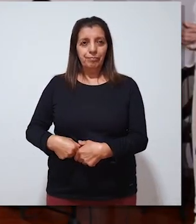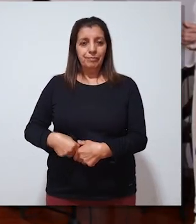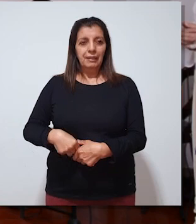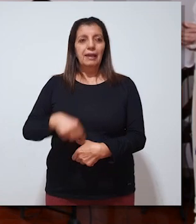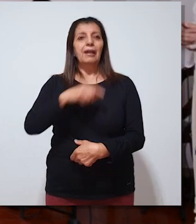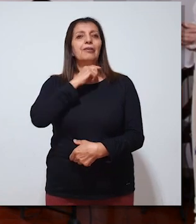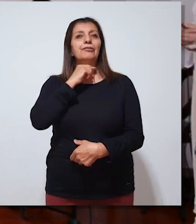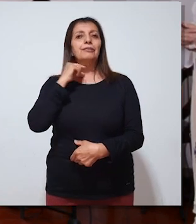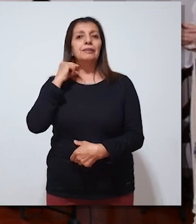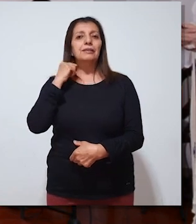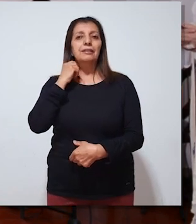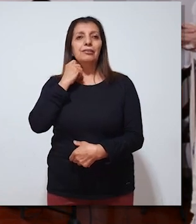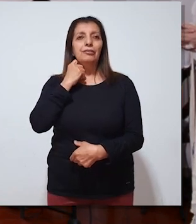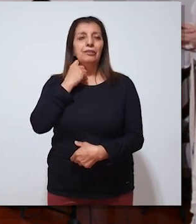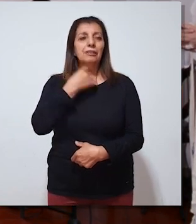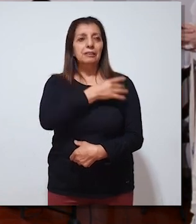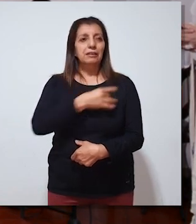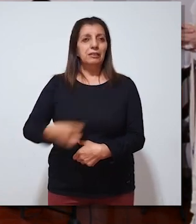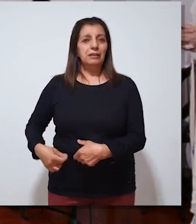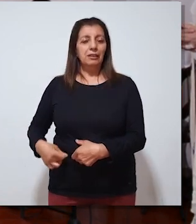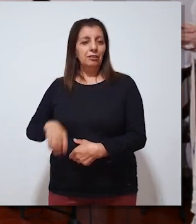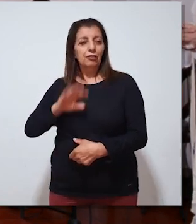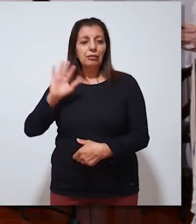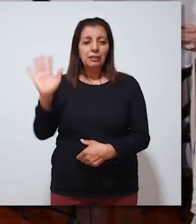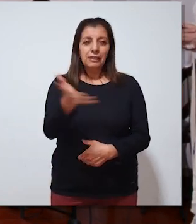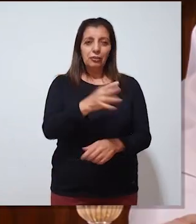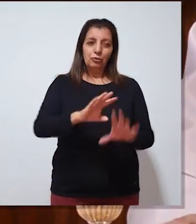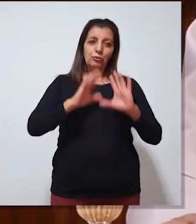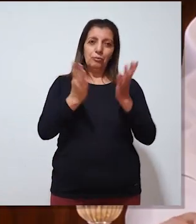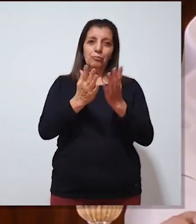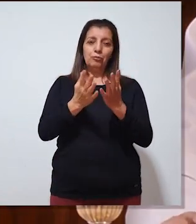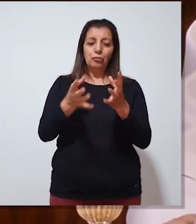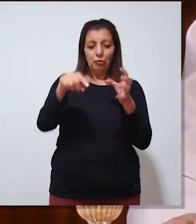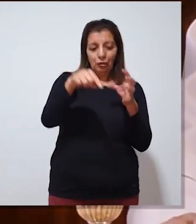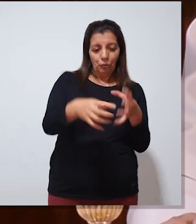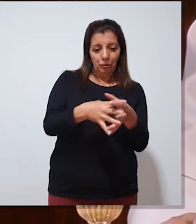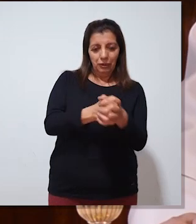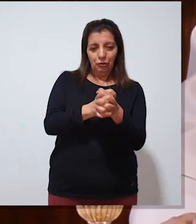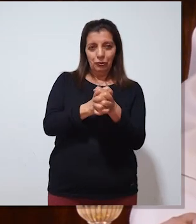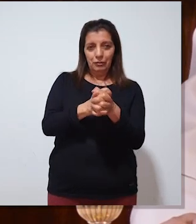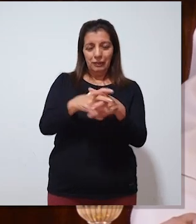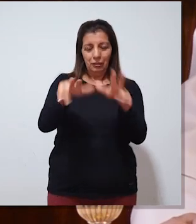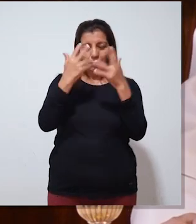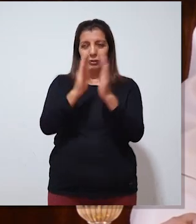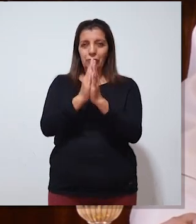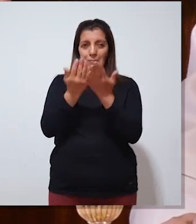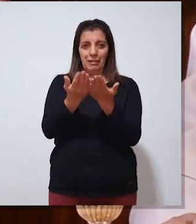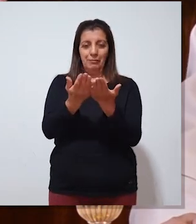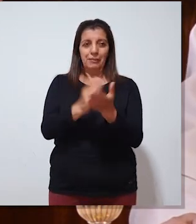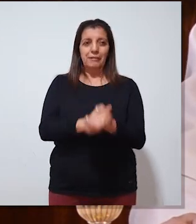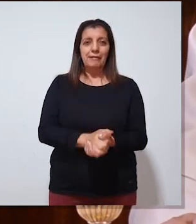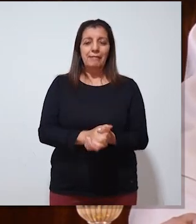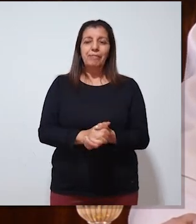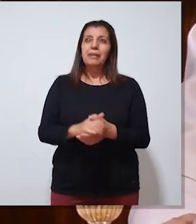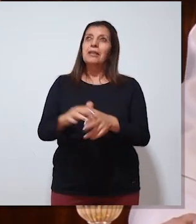episcopal, a los sacerdotes y diáconos y a todo el pueblo redimido por ti. Atiende los deseos y las súplicas de esta